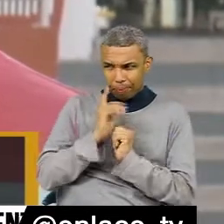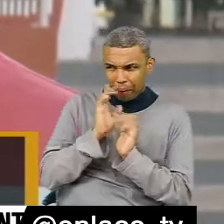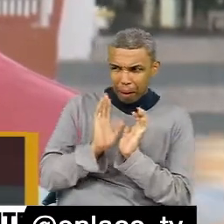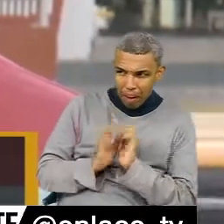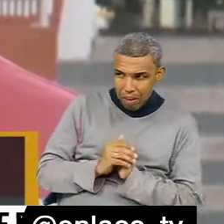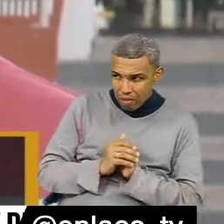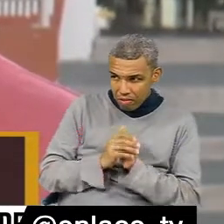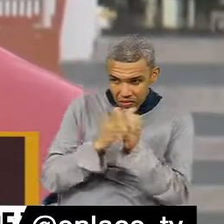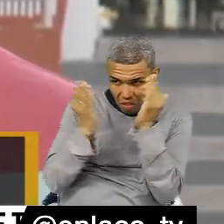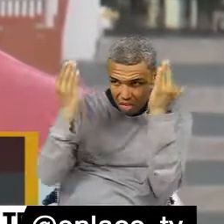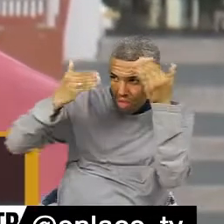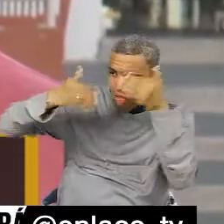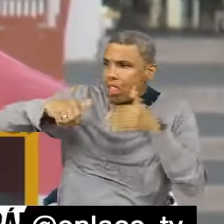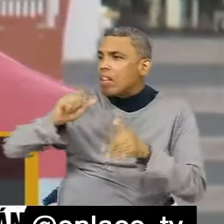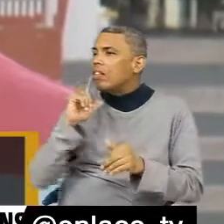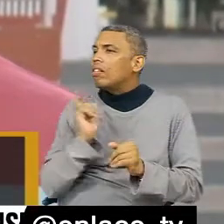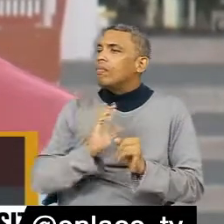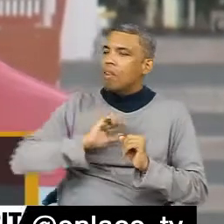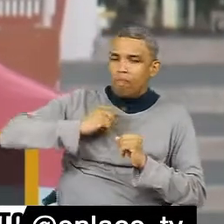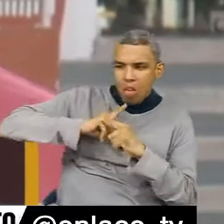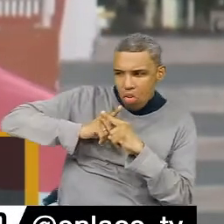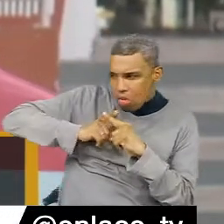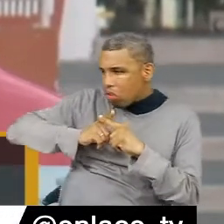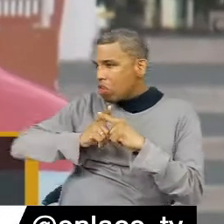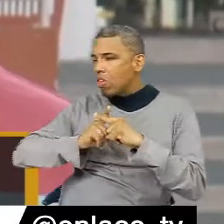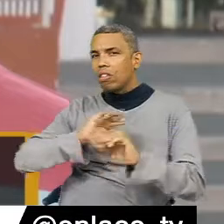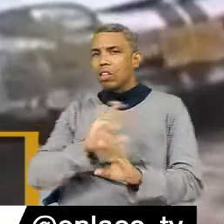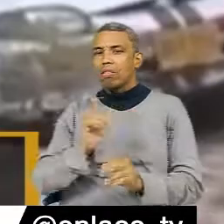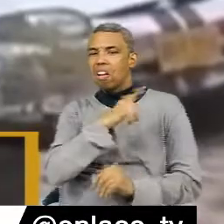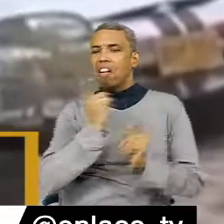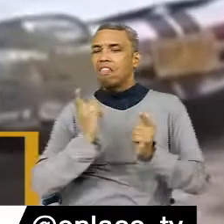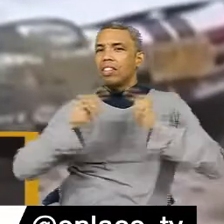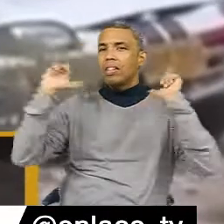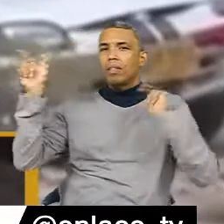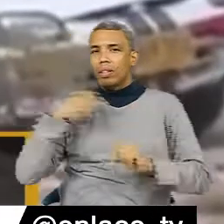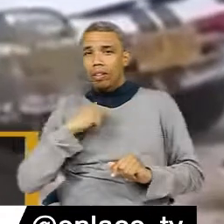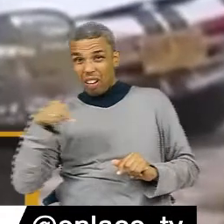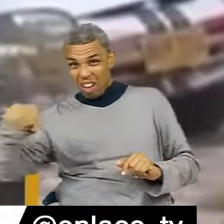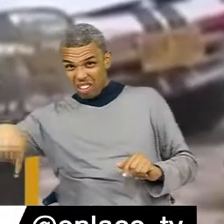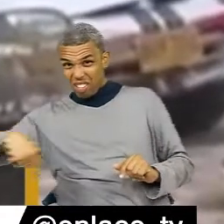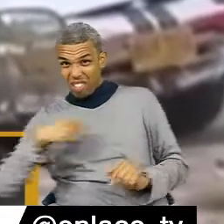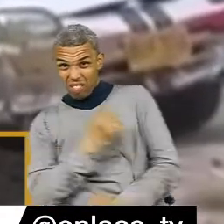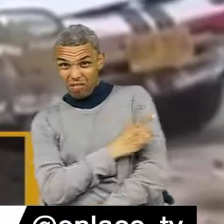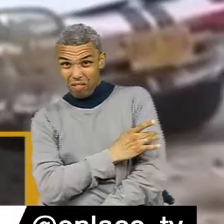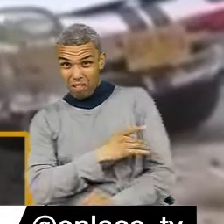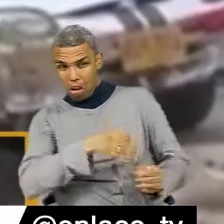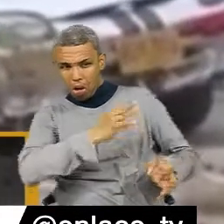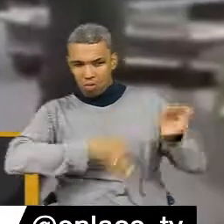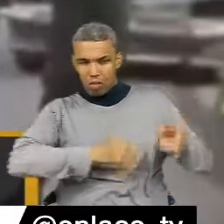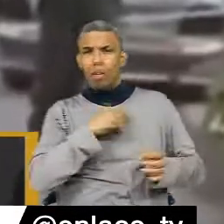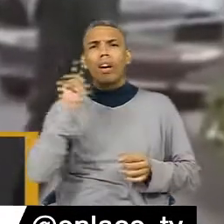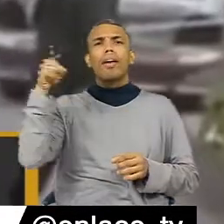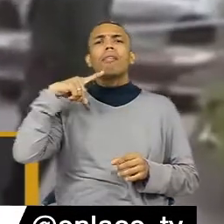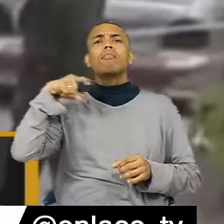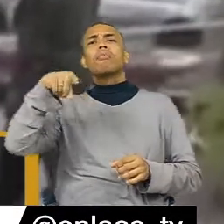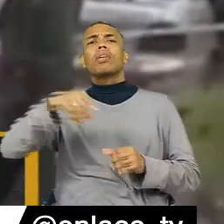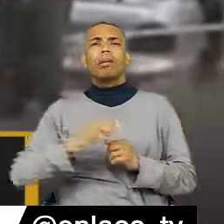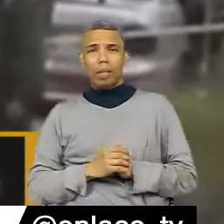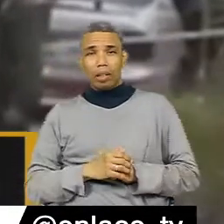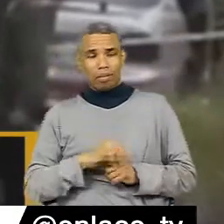no se le han imputado cargos y ya por un juez de conocimiento y un juez de garantía de Bucaramanga dictó ciertas órdenes. Pero hasta ahorita la fiscalía aquí